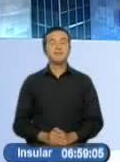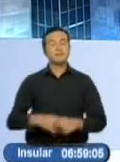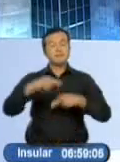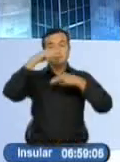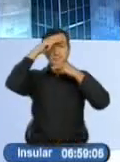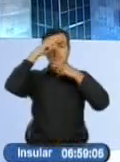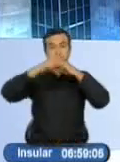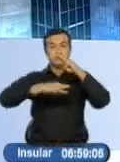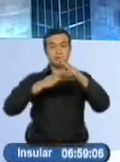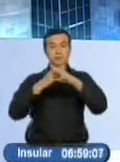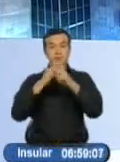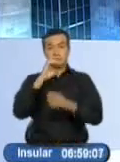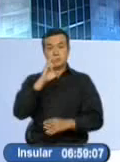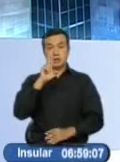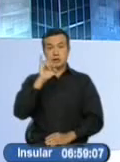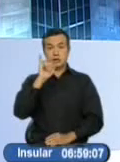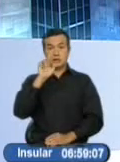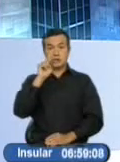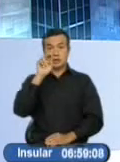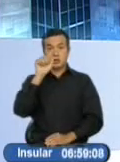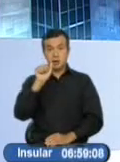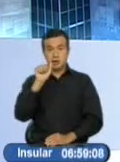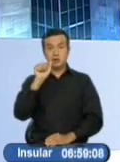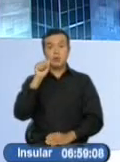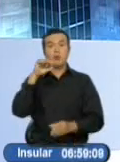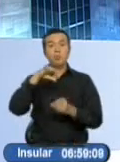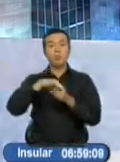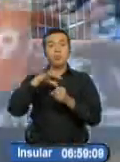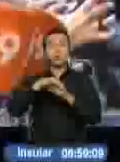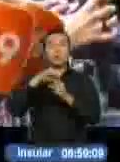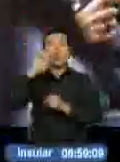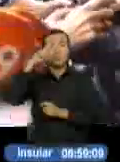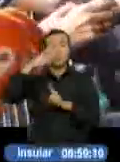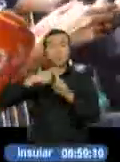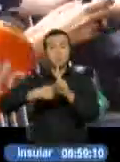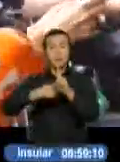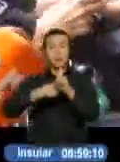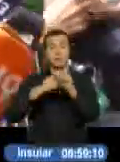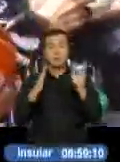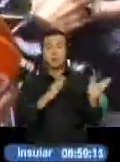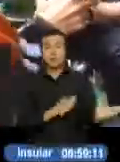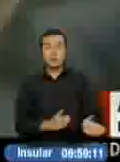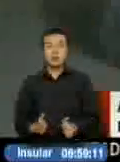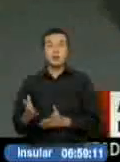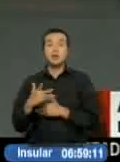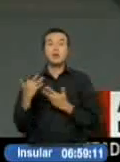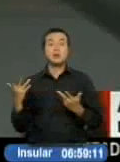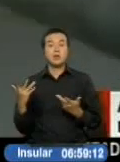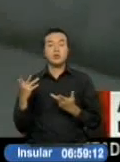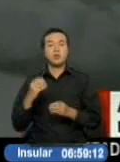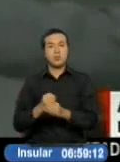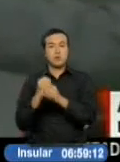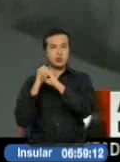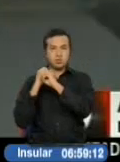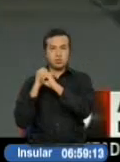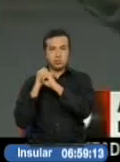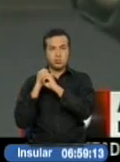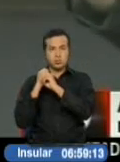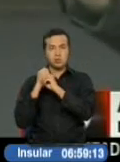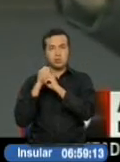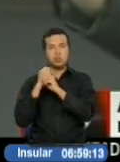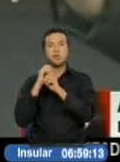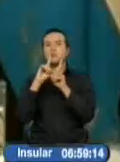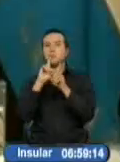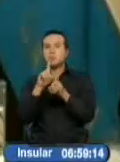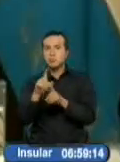Noticias del Mundo, Cristina Fernández lidera la intención de voto a un mes de los comicios para las primarias abiertas simultáneas y obligatorias. Según la